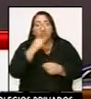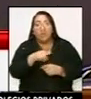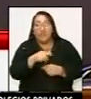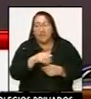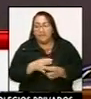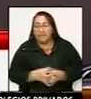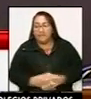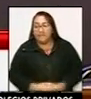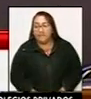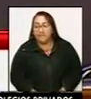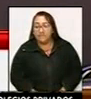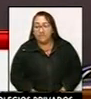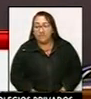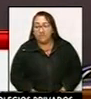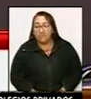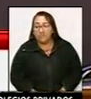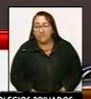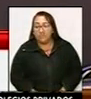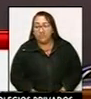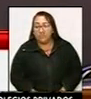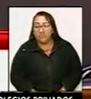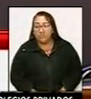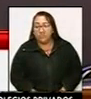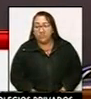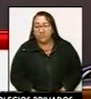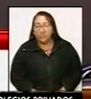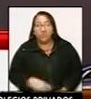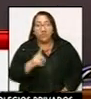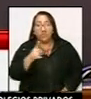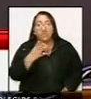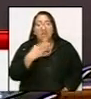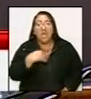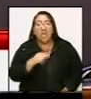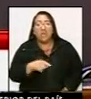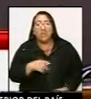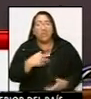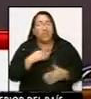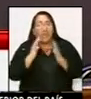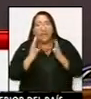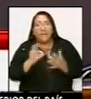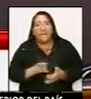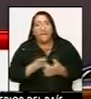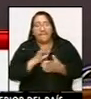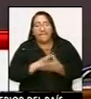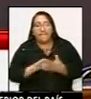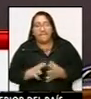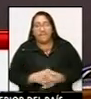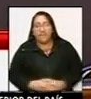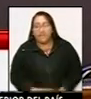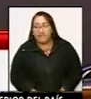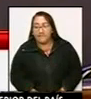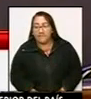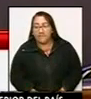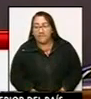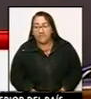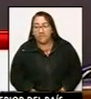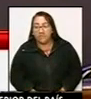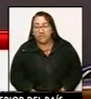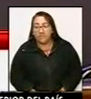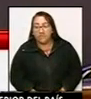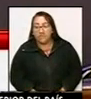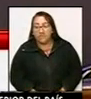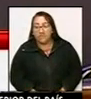niña de un añito, si no pudo acceder a una atención médica especializada de forma oportuna?